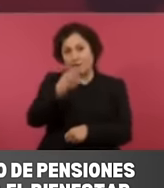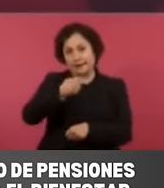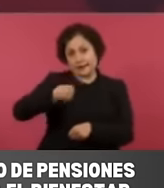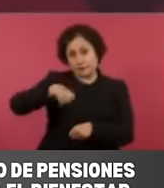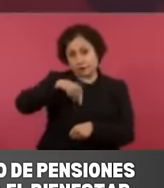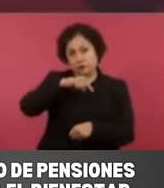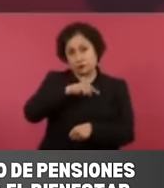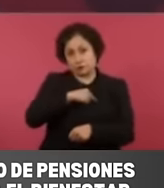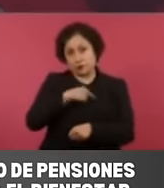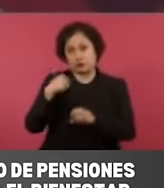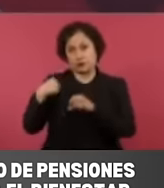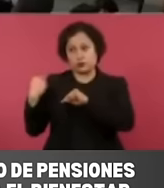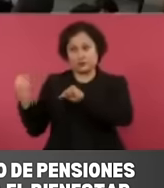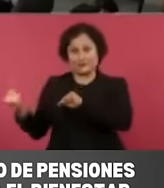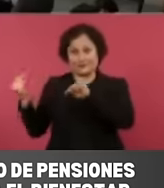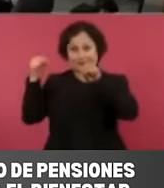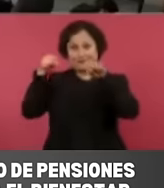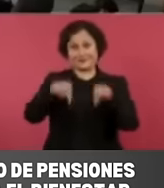las Afores